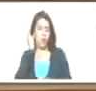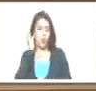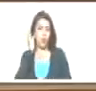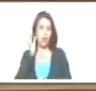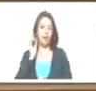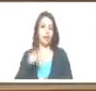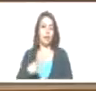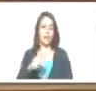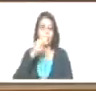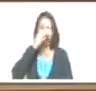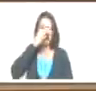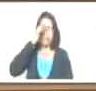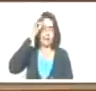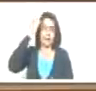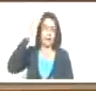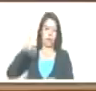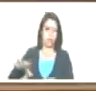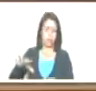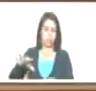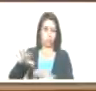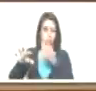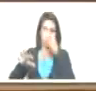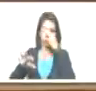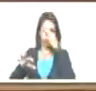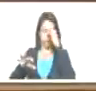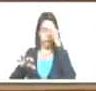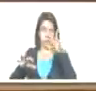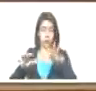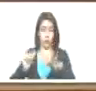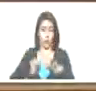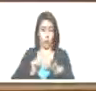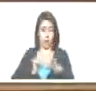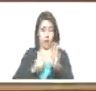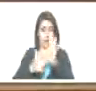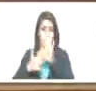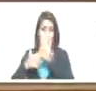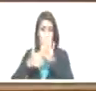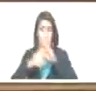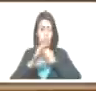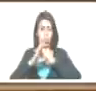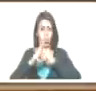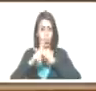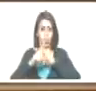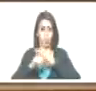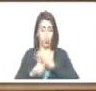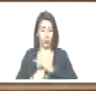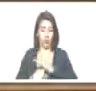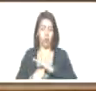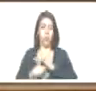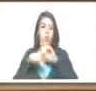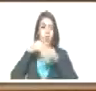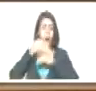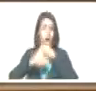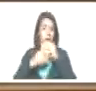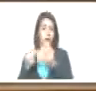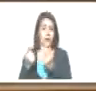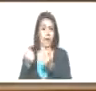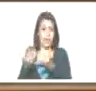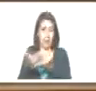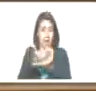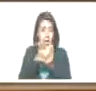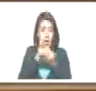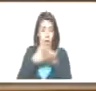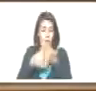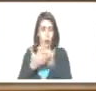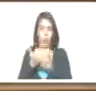asqueaban y se asquean por cualquier manifestación de corrupción, estafa o malversación de fondos. Lo que debió haber dicho ese